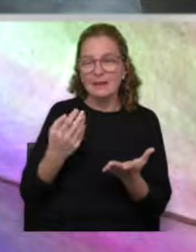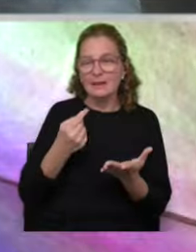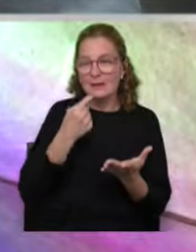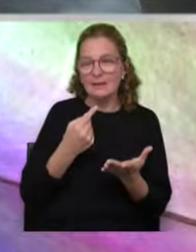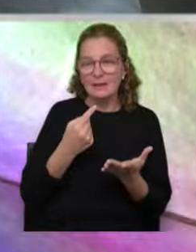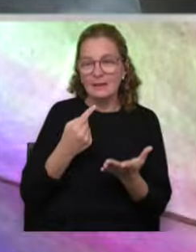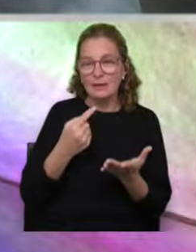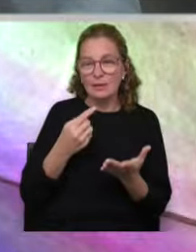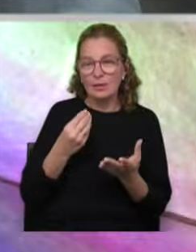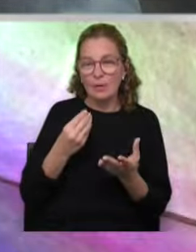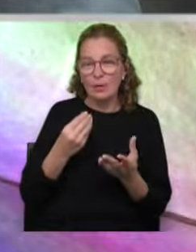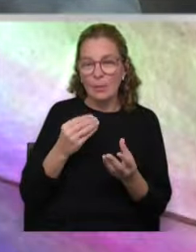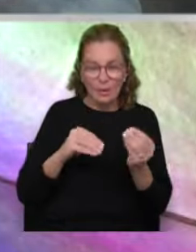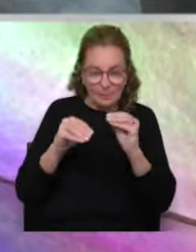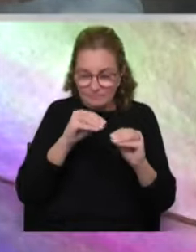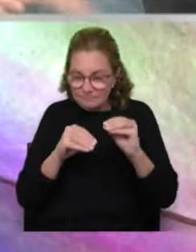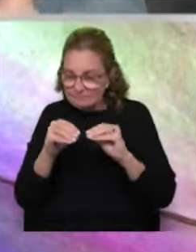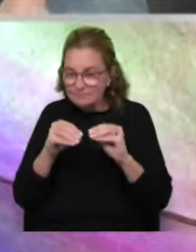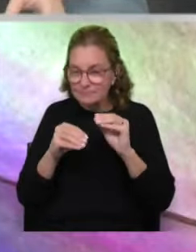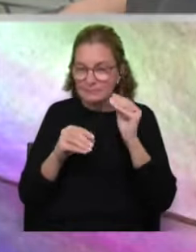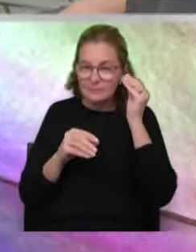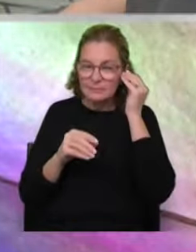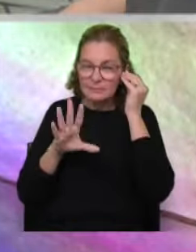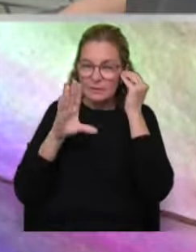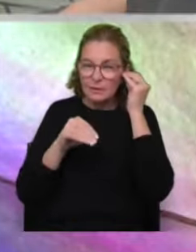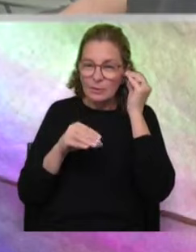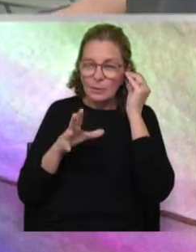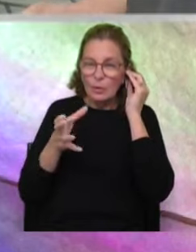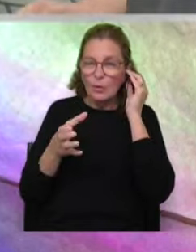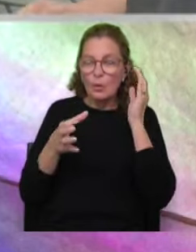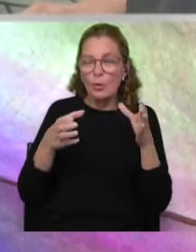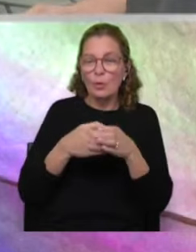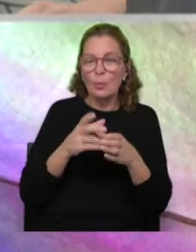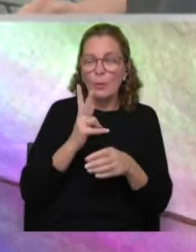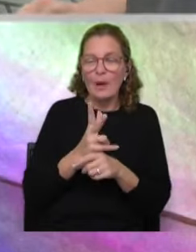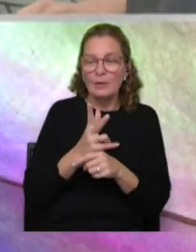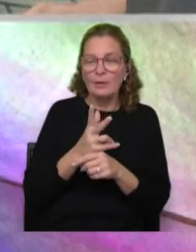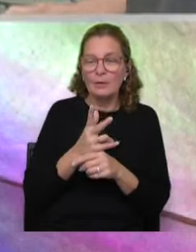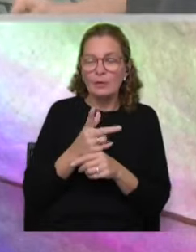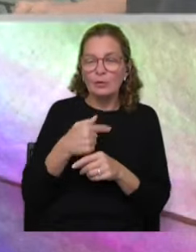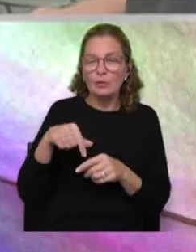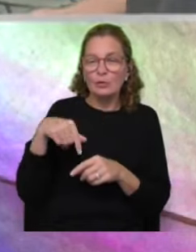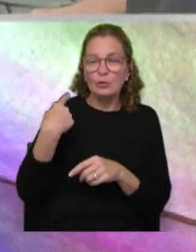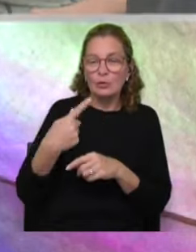El que siempre es como el moderador, así. No, hay de todo, como todo grupo humano. Igual estuvo bueno que con todos estos años también fueron mutando los